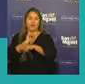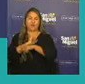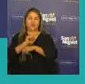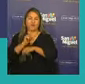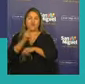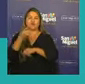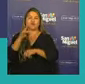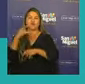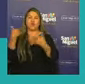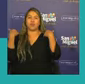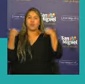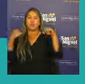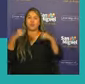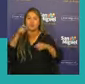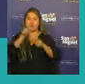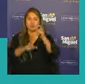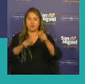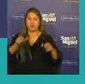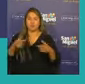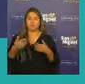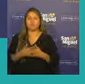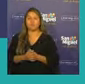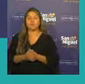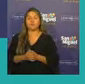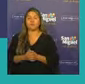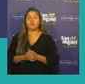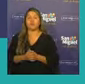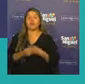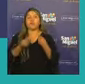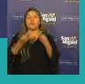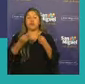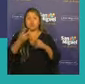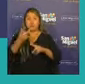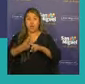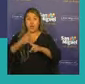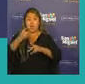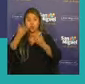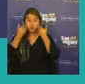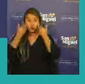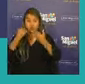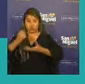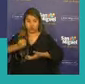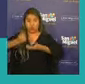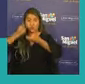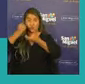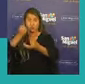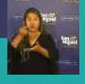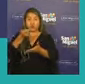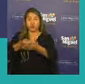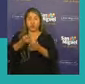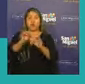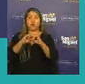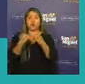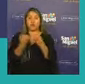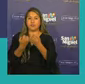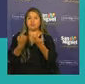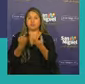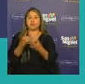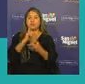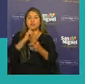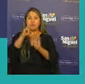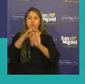Bueno, aquí sí, tenemos subvenciones para organizaciones sociales, tenemos un programa para deportistas